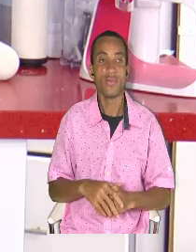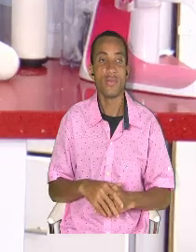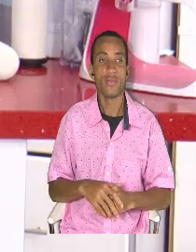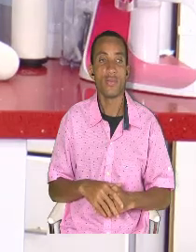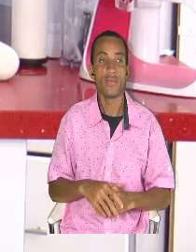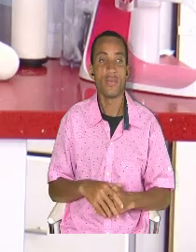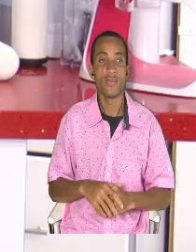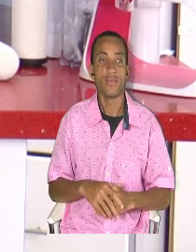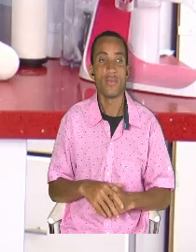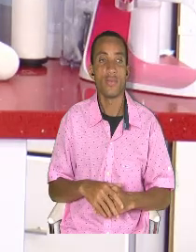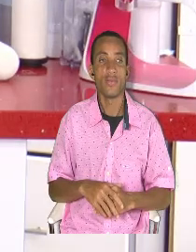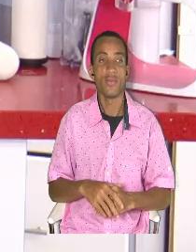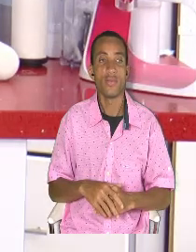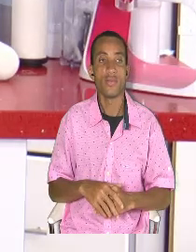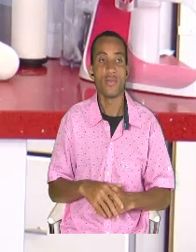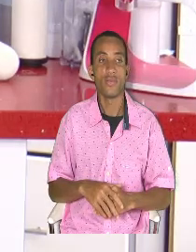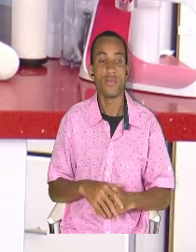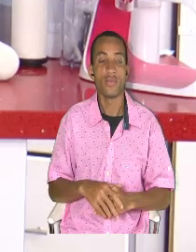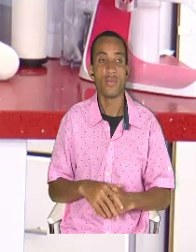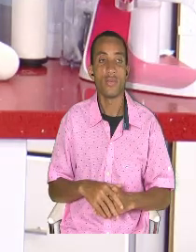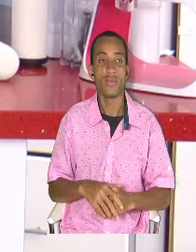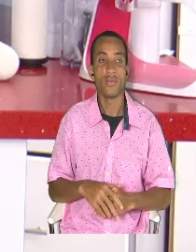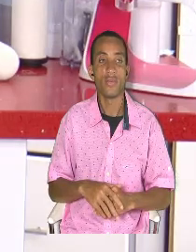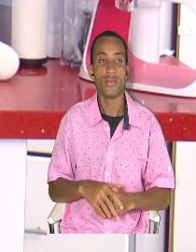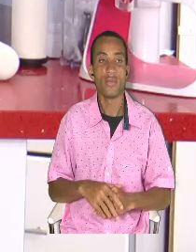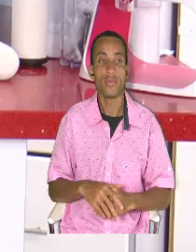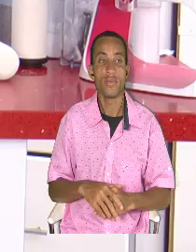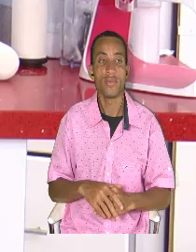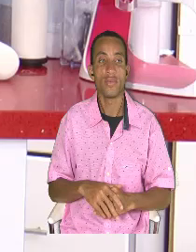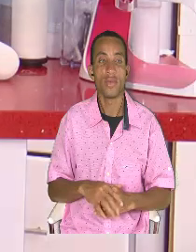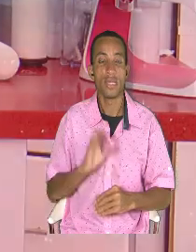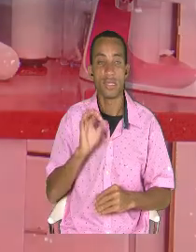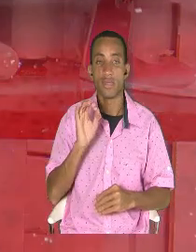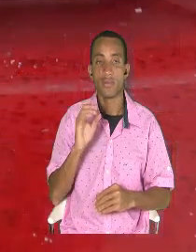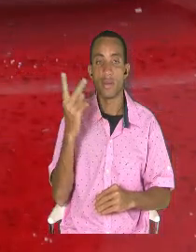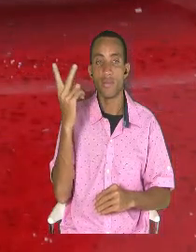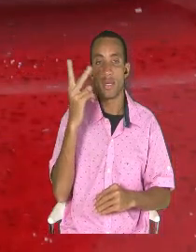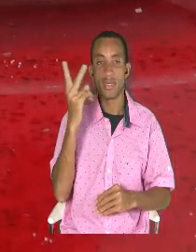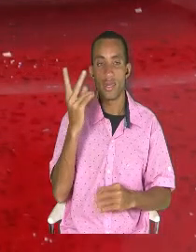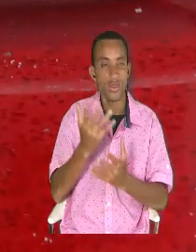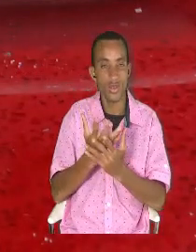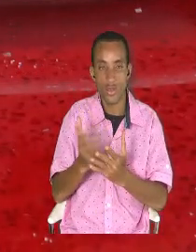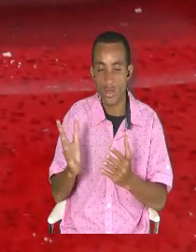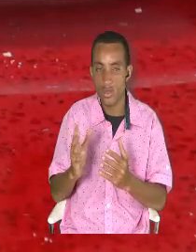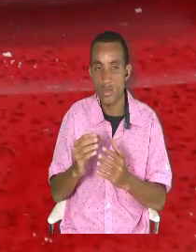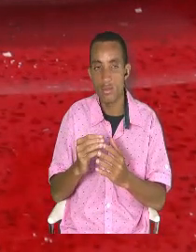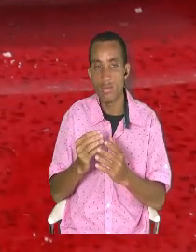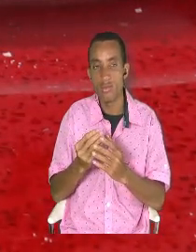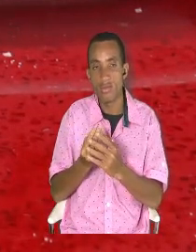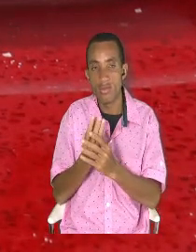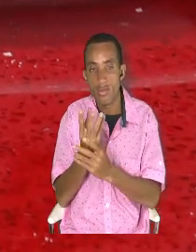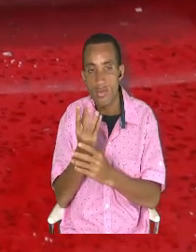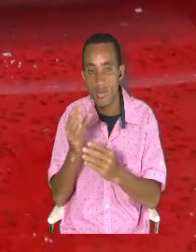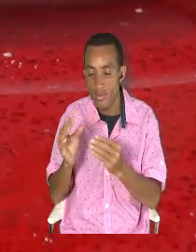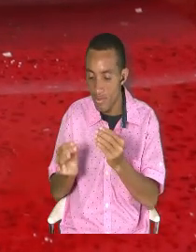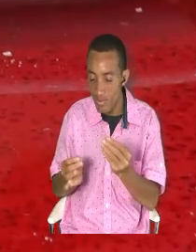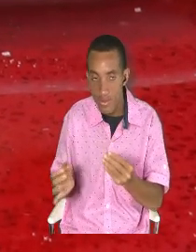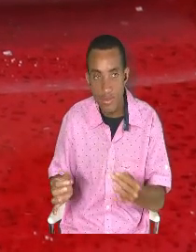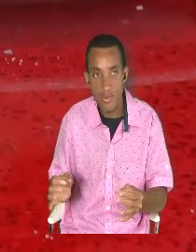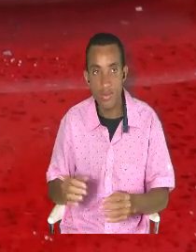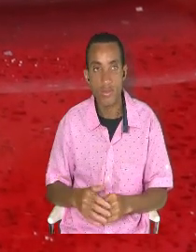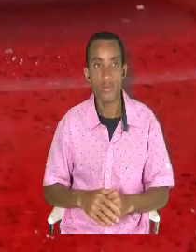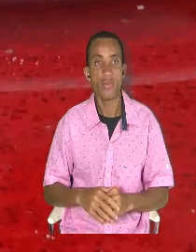colocar un poco de verde. Siempre me gusta trabajar el verde. ¿Por qué motivo? Porque me le hace dar vida a nuestros platos,